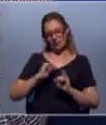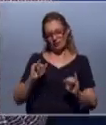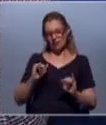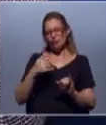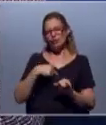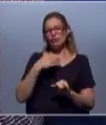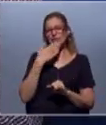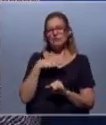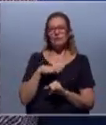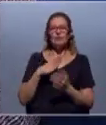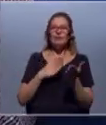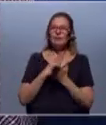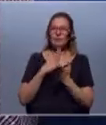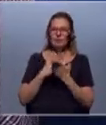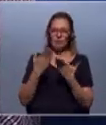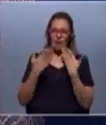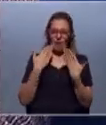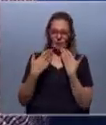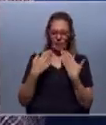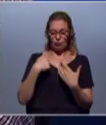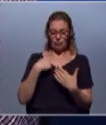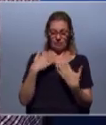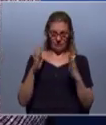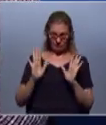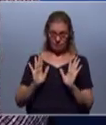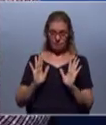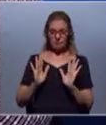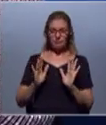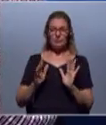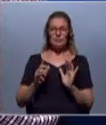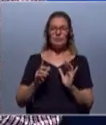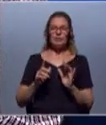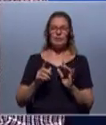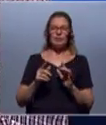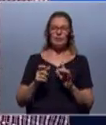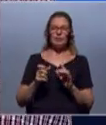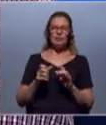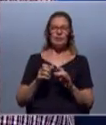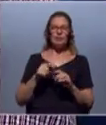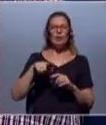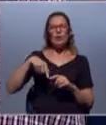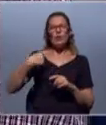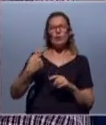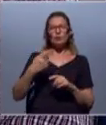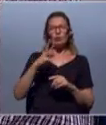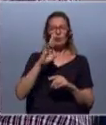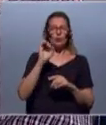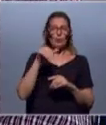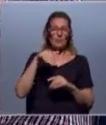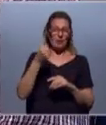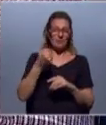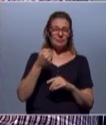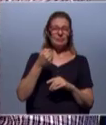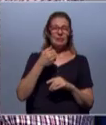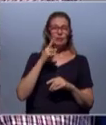que yo entiendo y esto siempre siempre él hablando del ámbito personaje pero hay un emperador de roma que además de emperador era filósofo y decía que